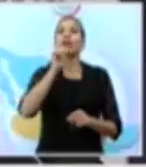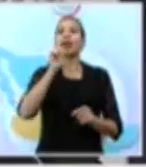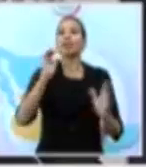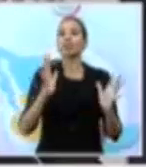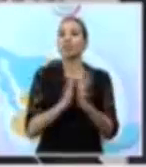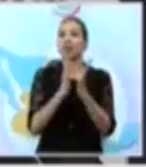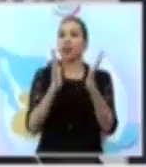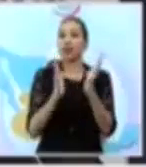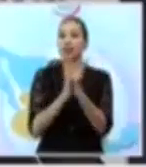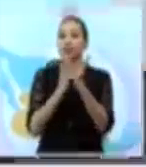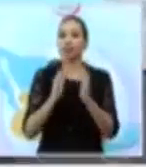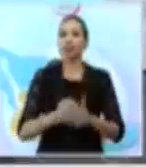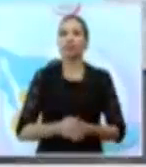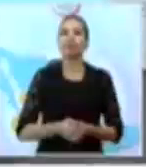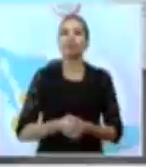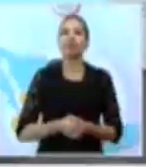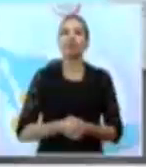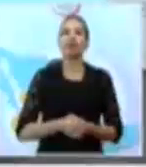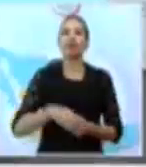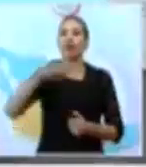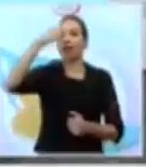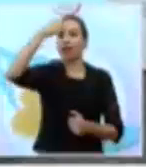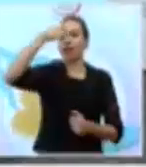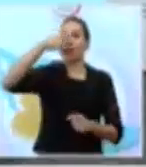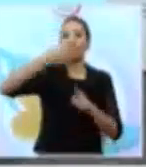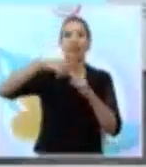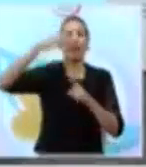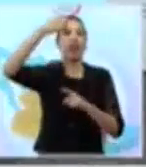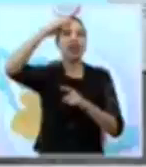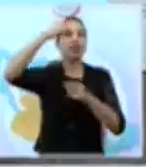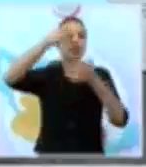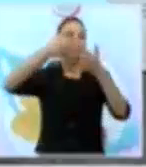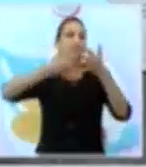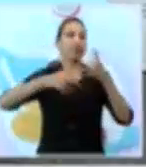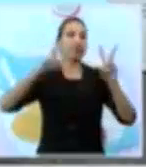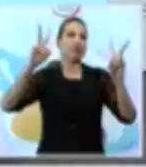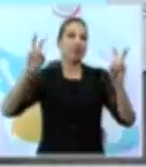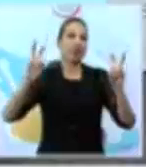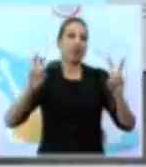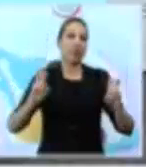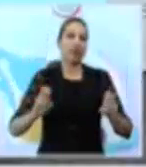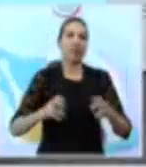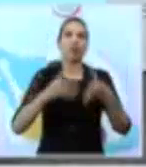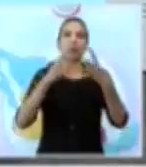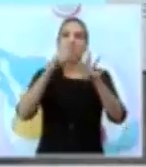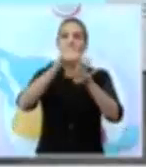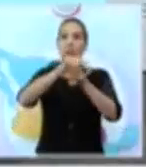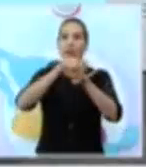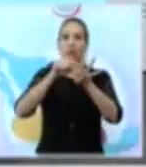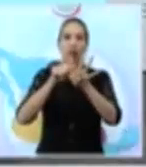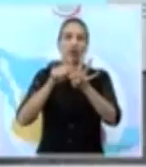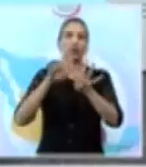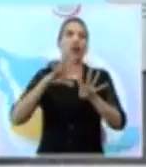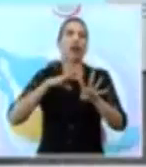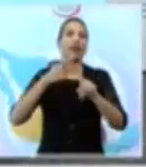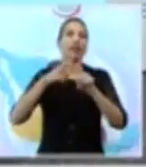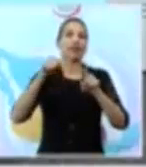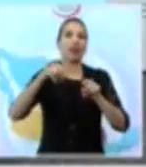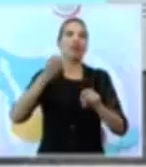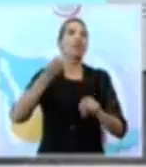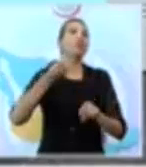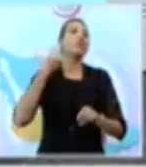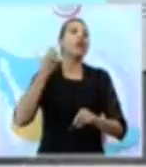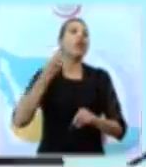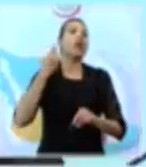participe. Los expertos en los temas, en los cuatro ejes temáticos de este